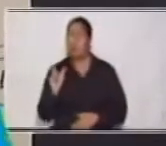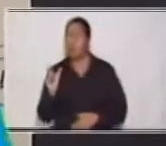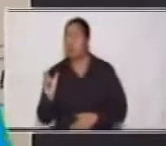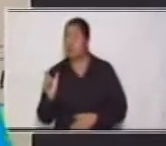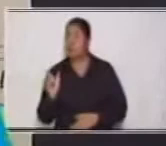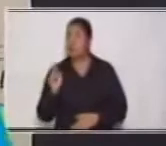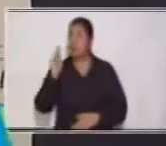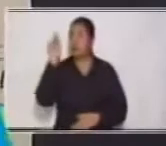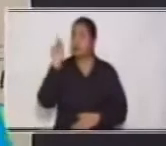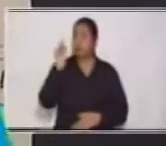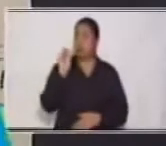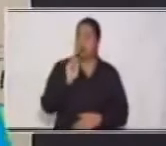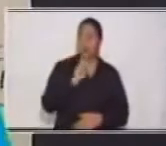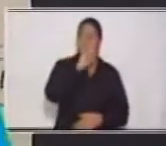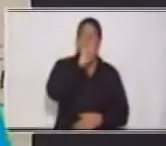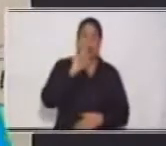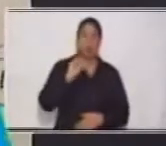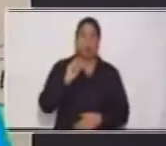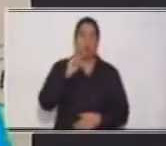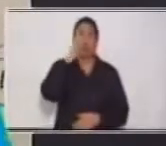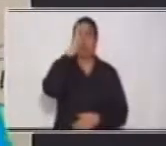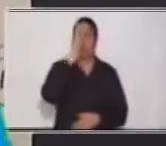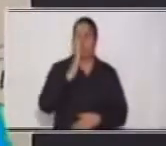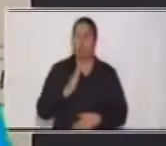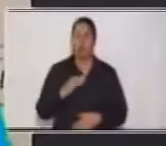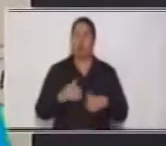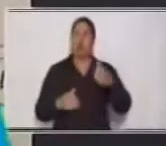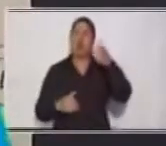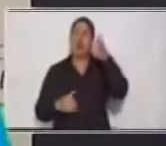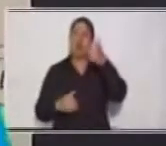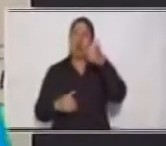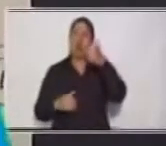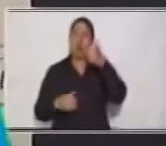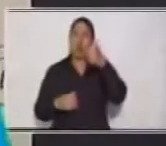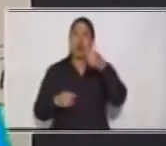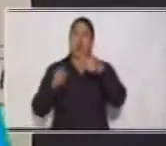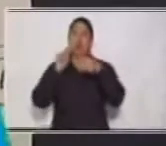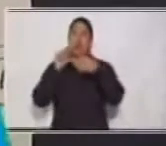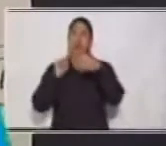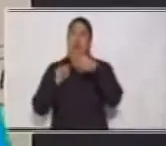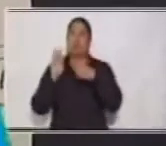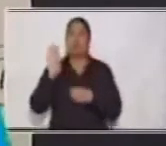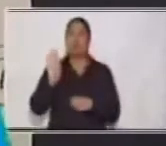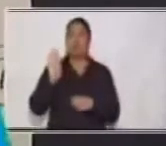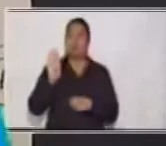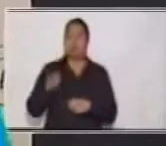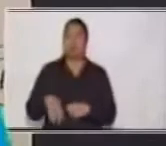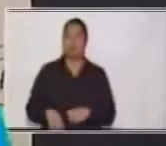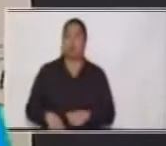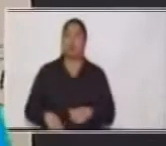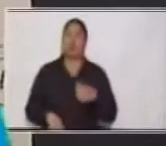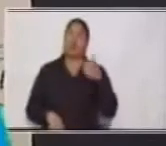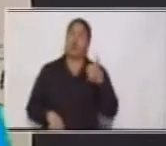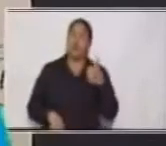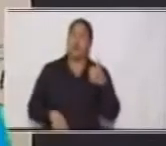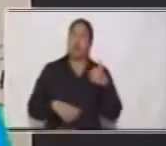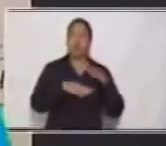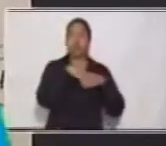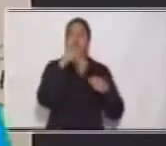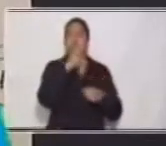es vertical es A dividido B. En este caso A es 4 y B es